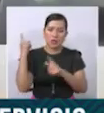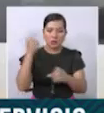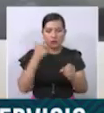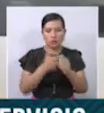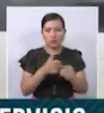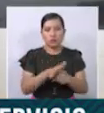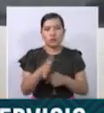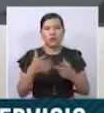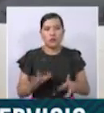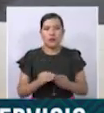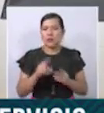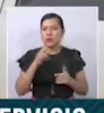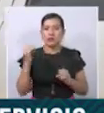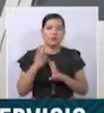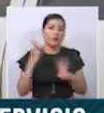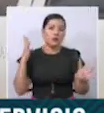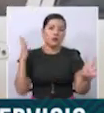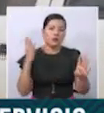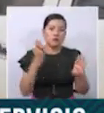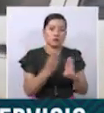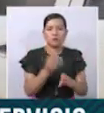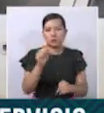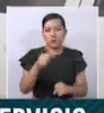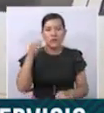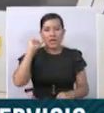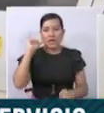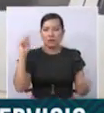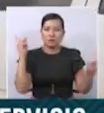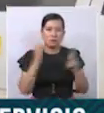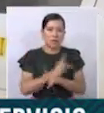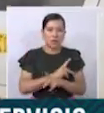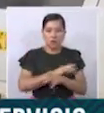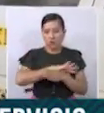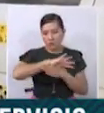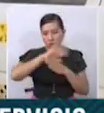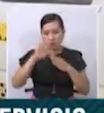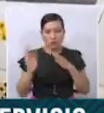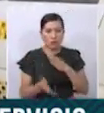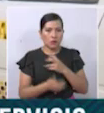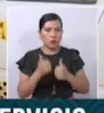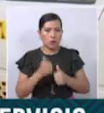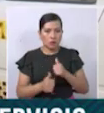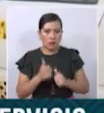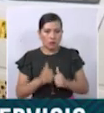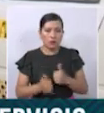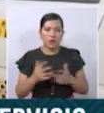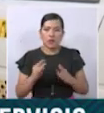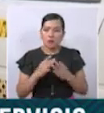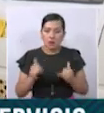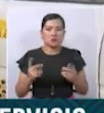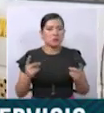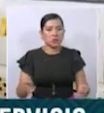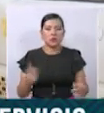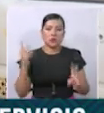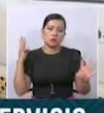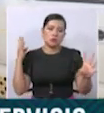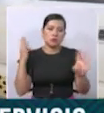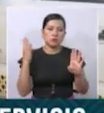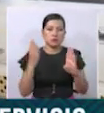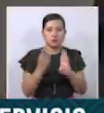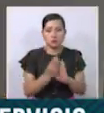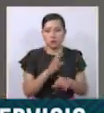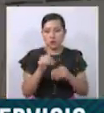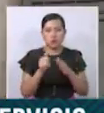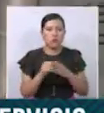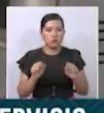se está reduciendo, ¿no? Se está reduciendo a comparación de lo que se tenía ayer en el transcurso de la mañana. Bueno, prácticamente 24 horas después ya se está viendo que las filas se han estado